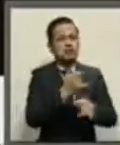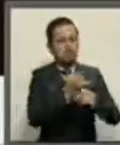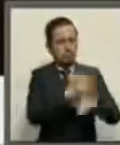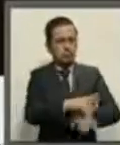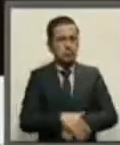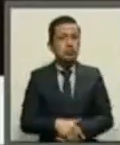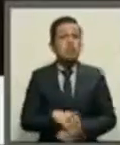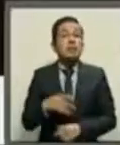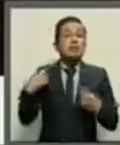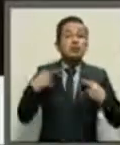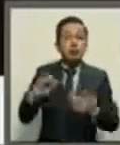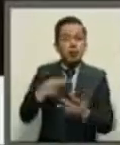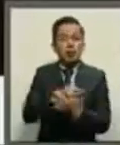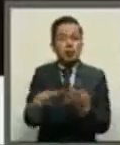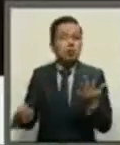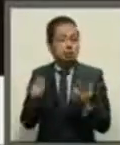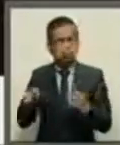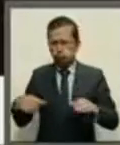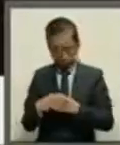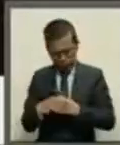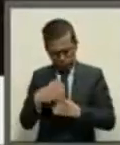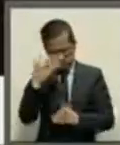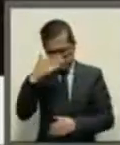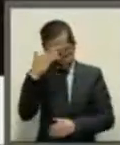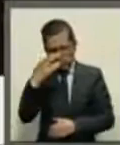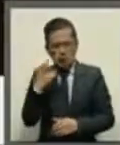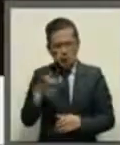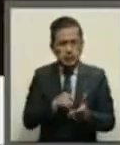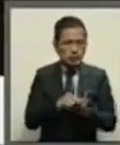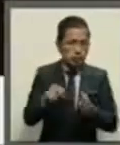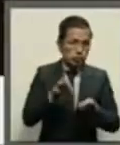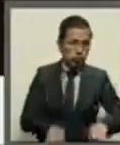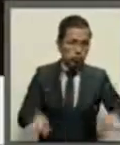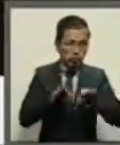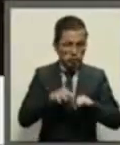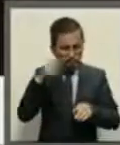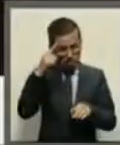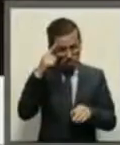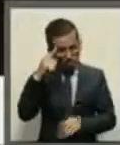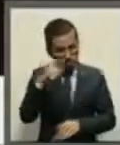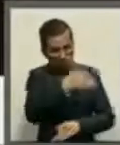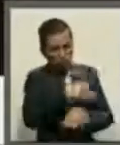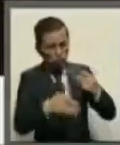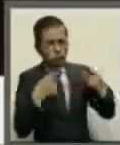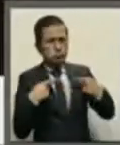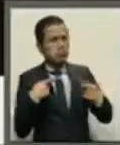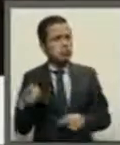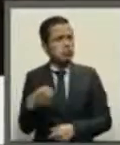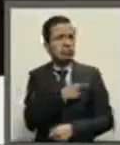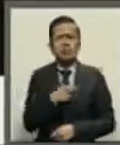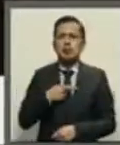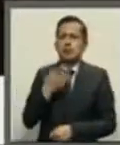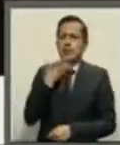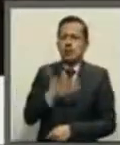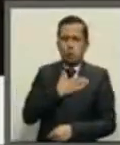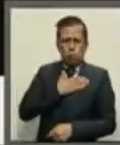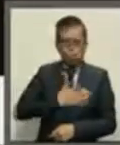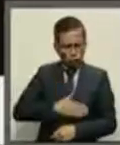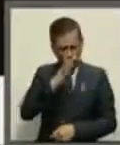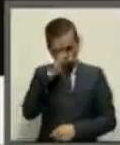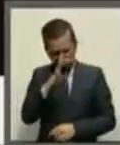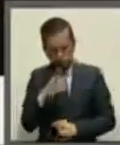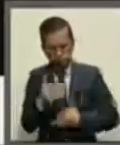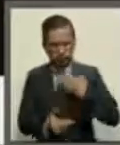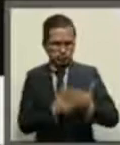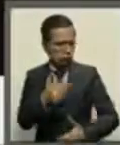personas destacadas en el conocimiento de dicho derecho fundamental, con imparcialidad y autonomía para el debido